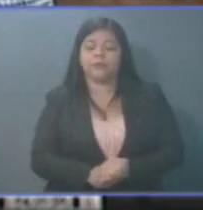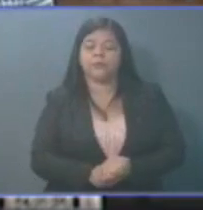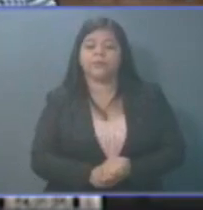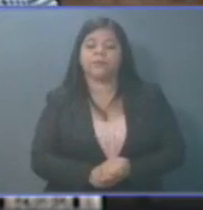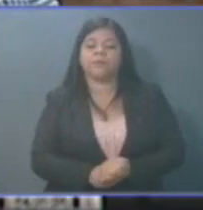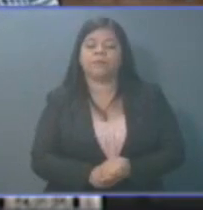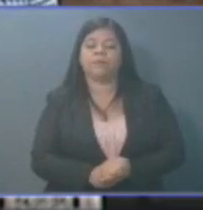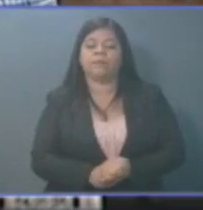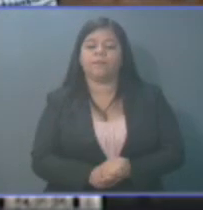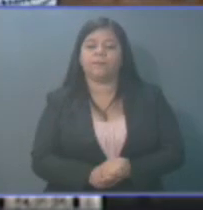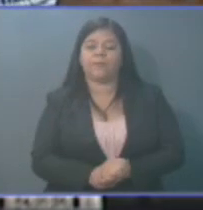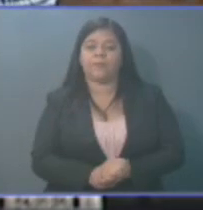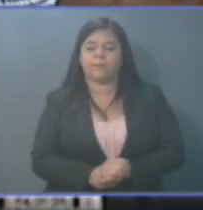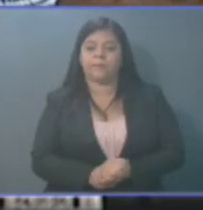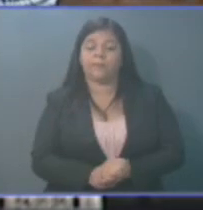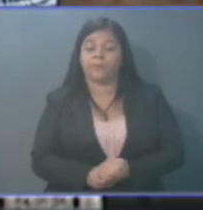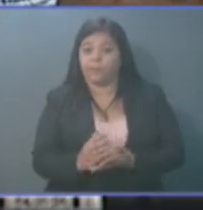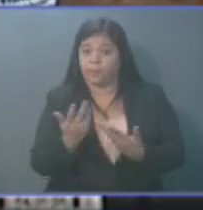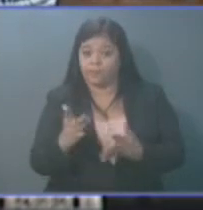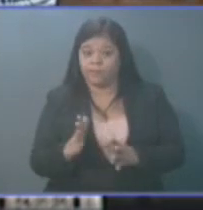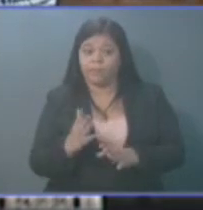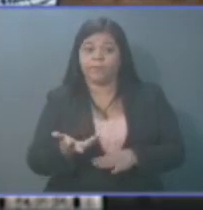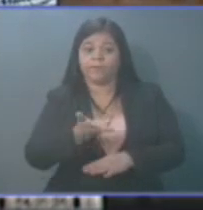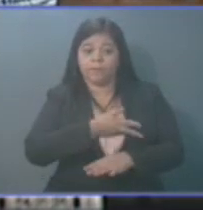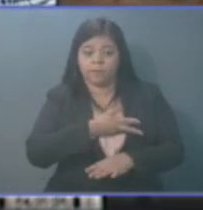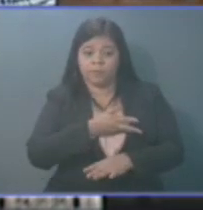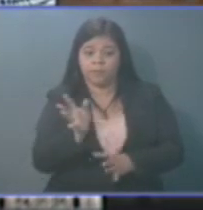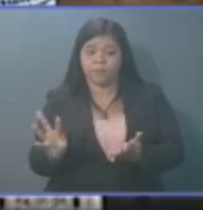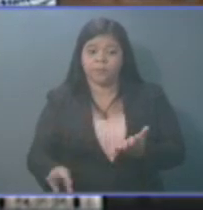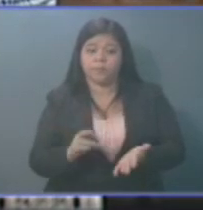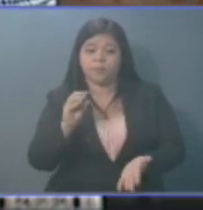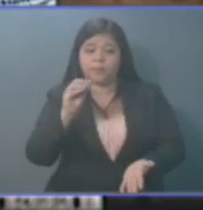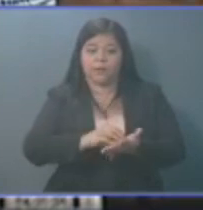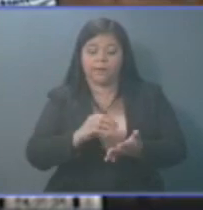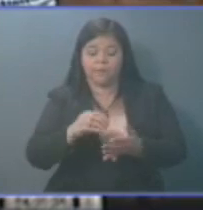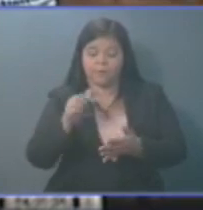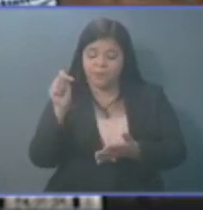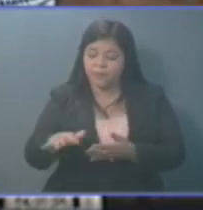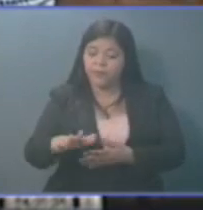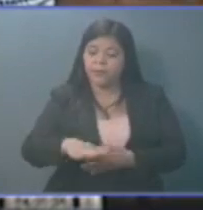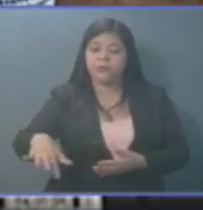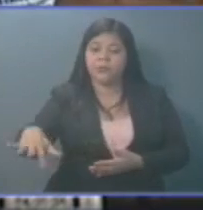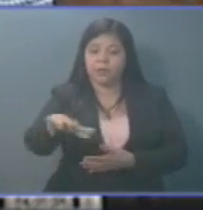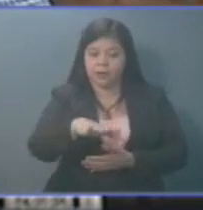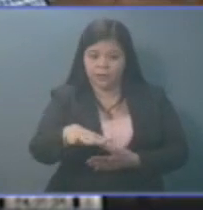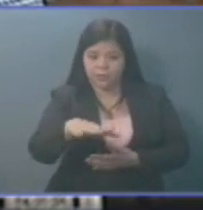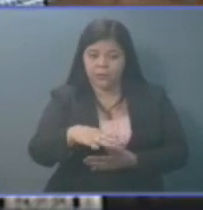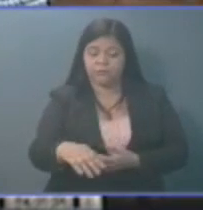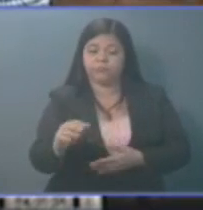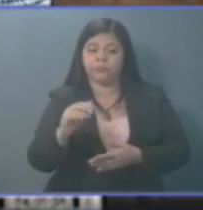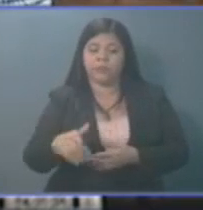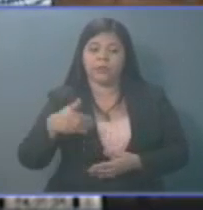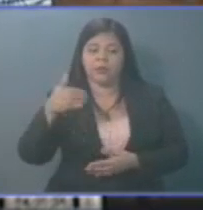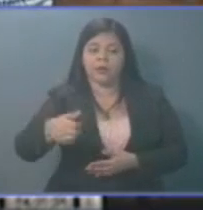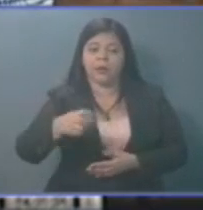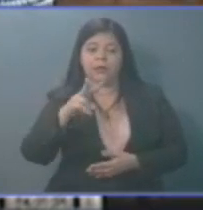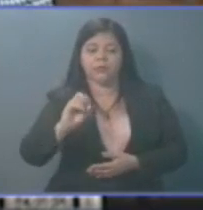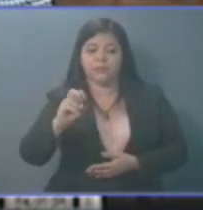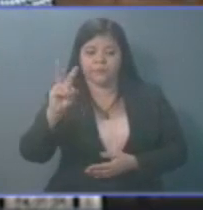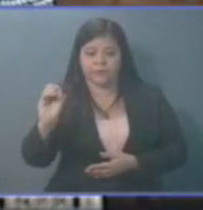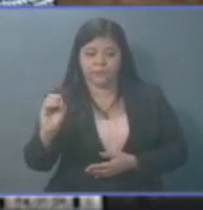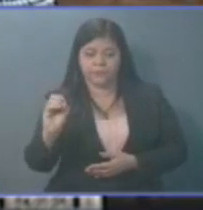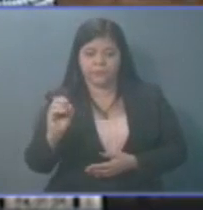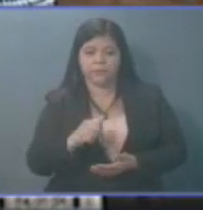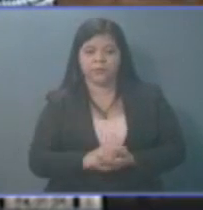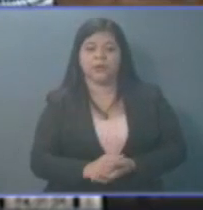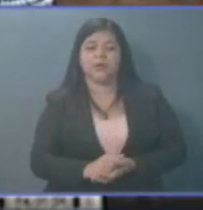Territorial, las cuales se encuentran consignadas en dicha cartera de Estado en el ejercicio fiscal 2020 en